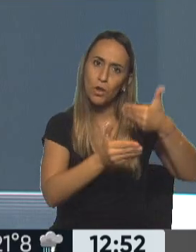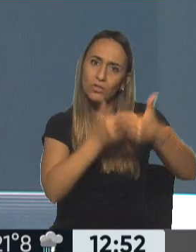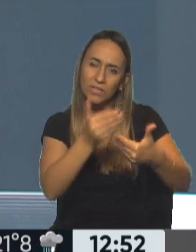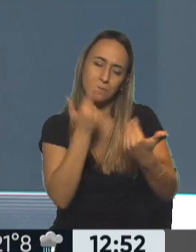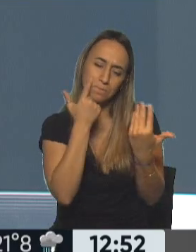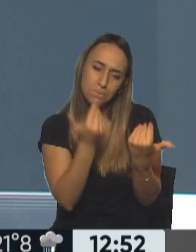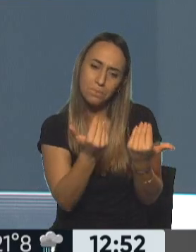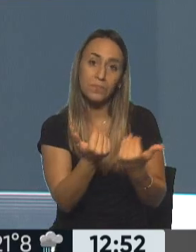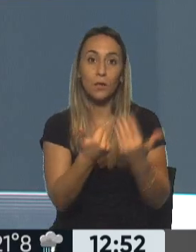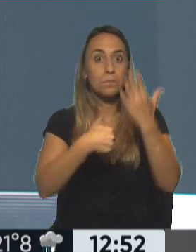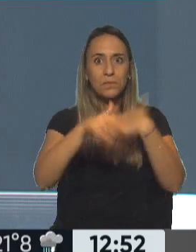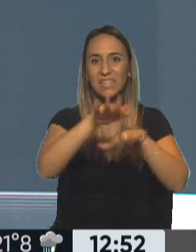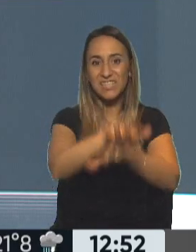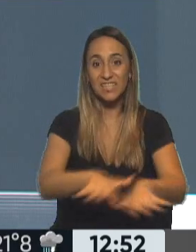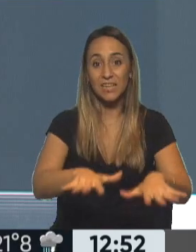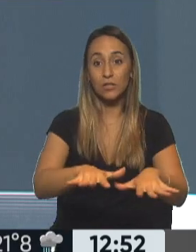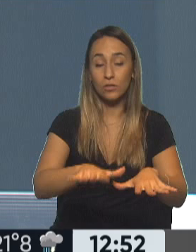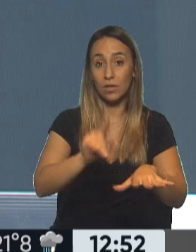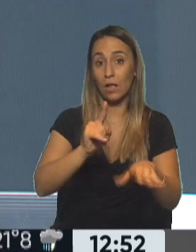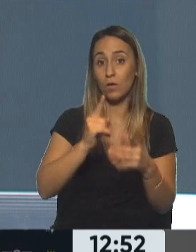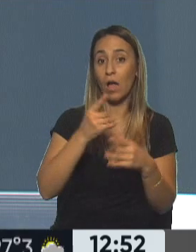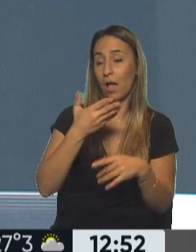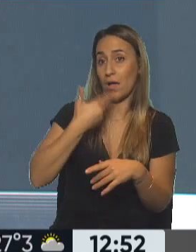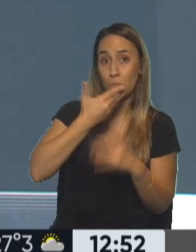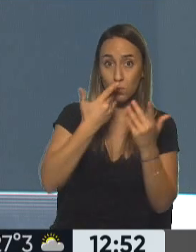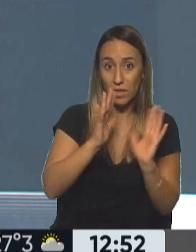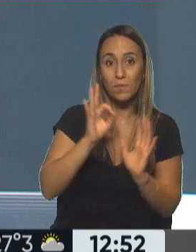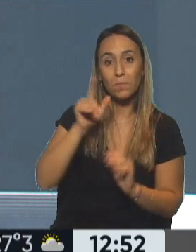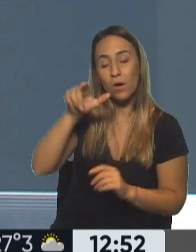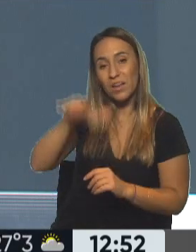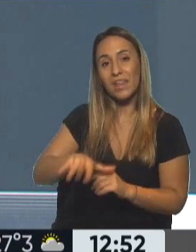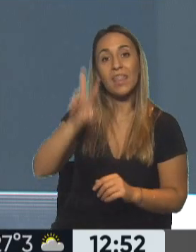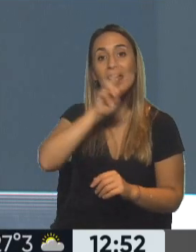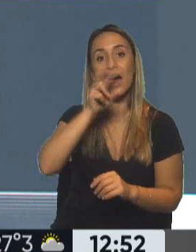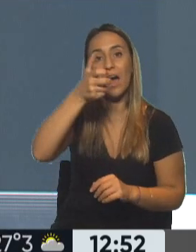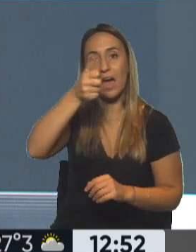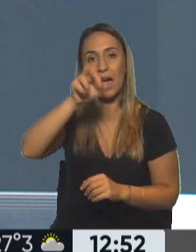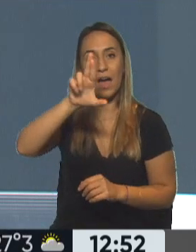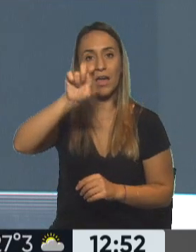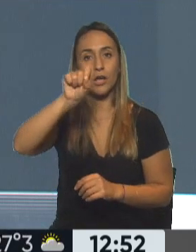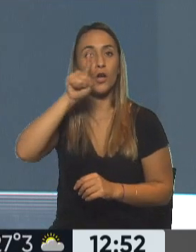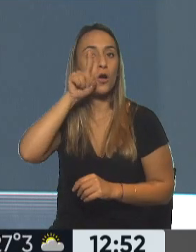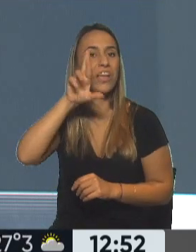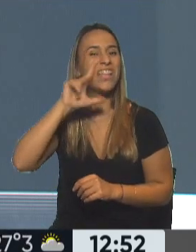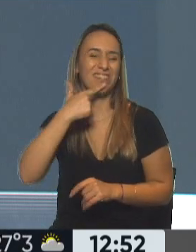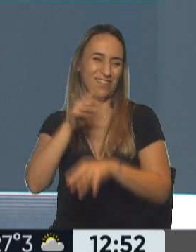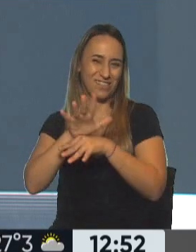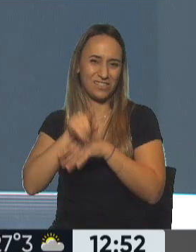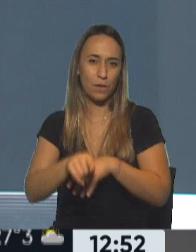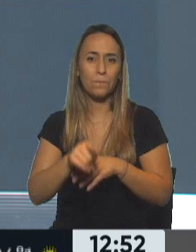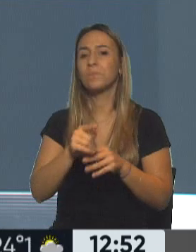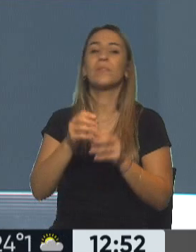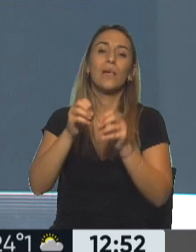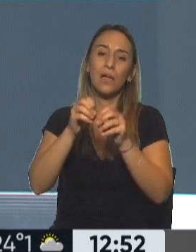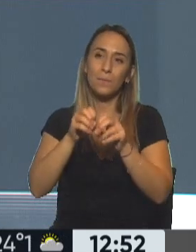sobre todo los más chiquitos, aún los que tienen lenguaje, porque Arcoiris tiene lenguaje, es una nena que empieza, su drama empieza a los